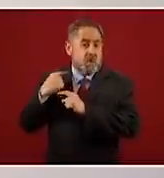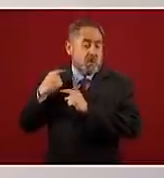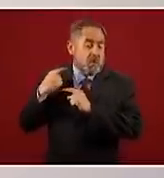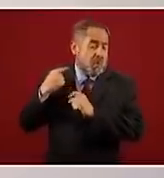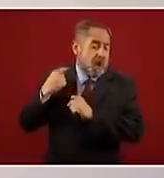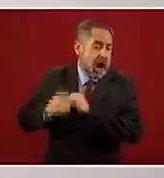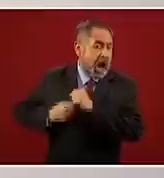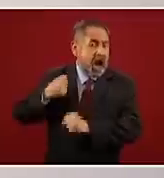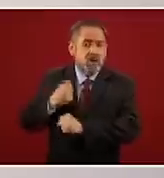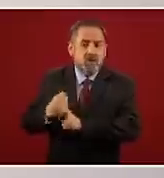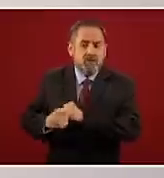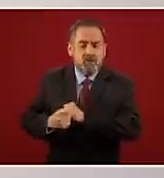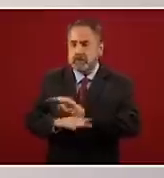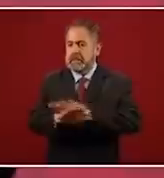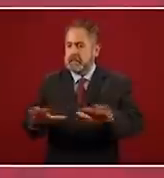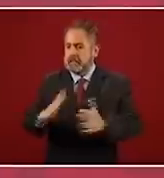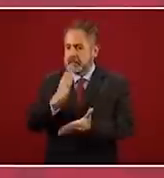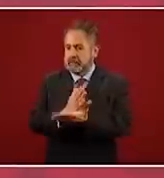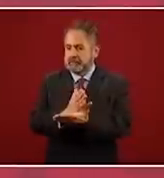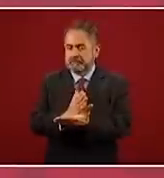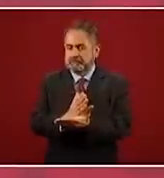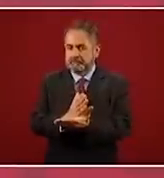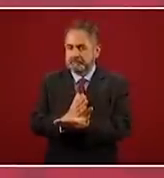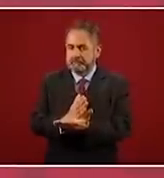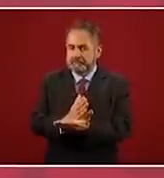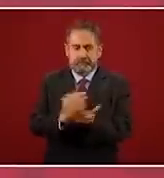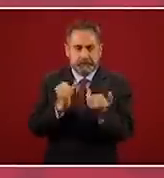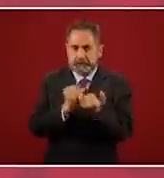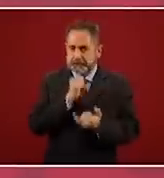Entonces, nada más decirles, ya no es así.